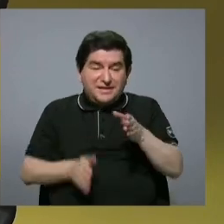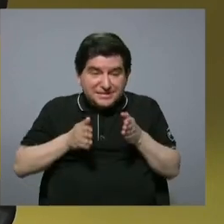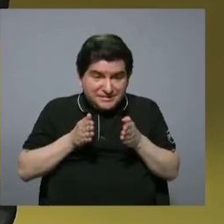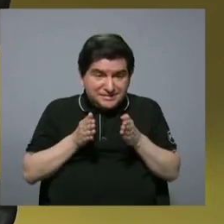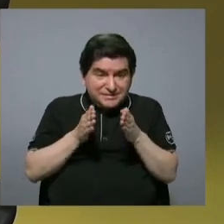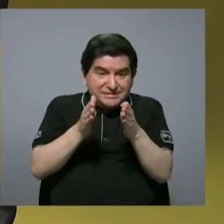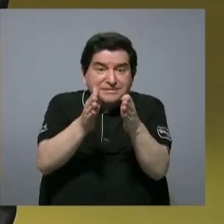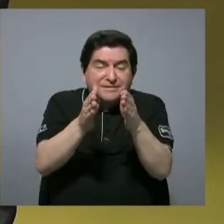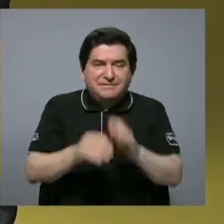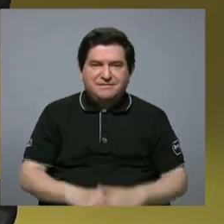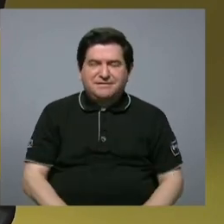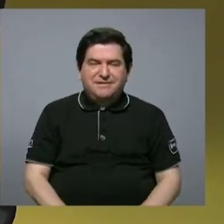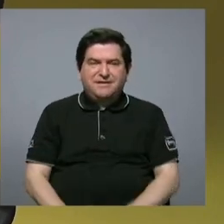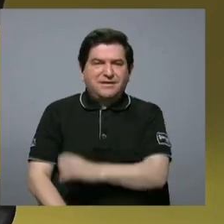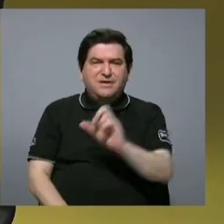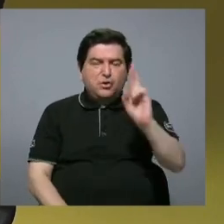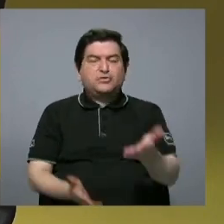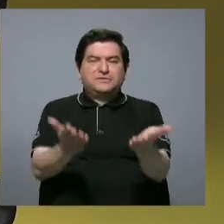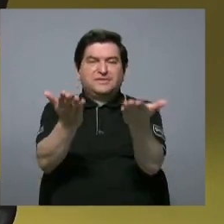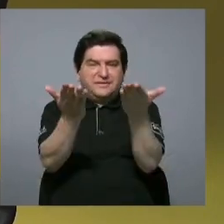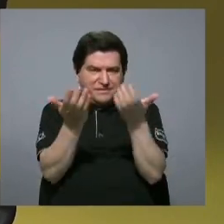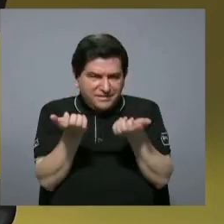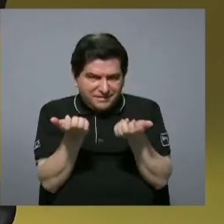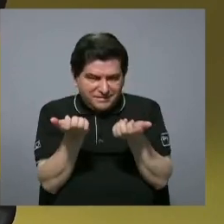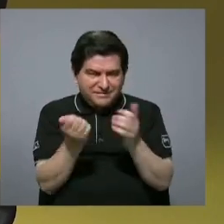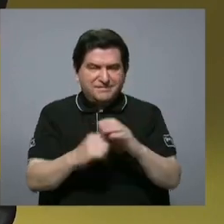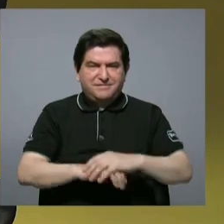problemas aquí. Costa Rica quiere